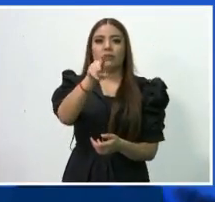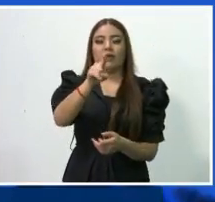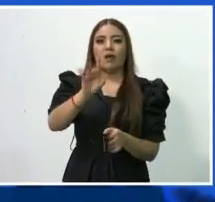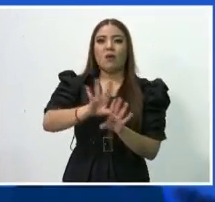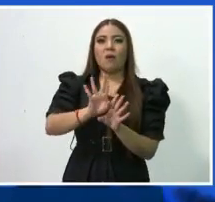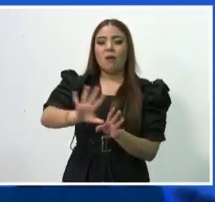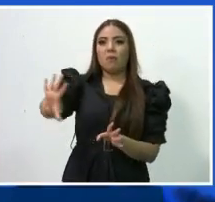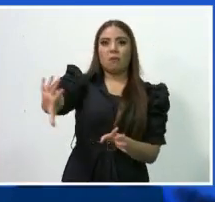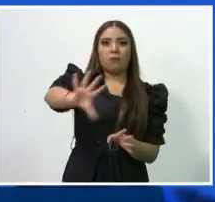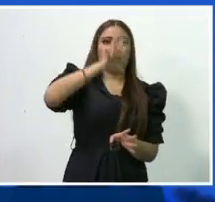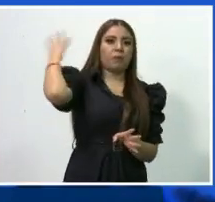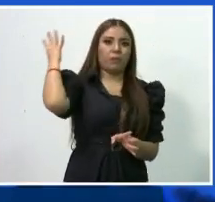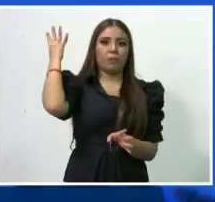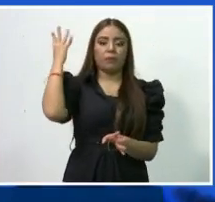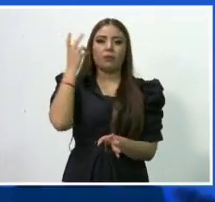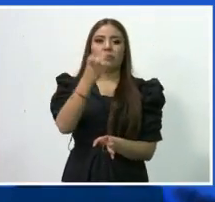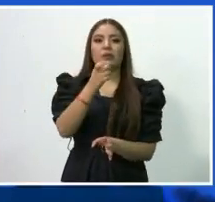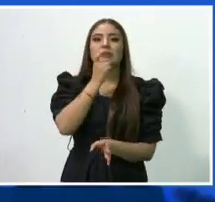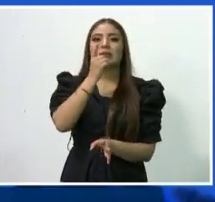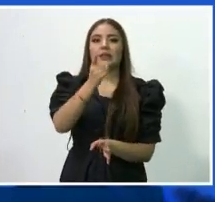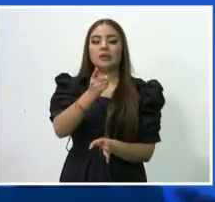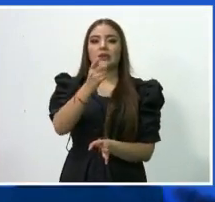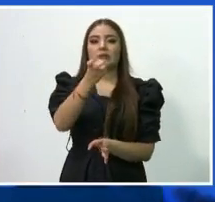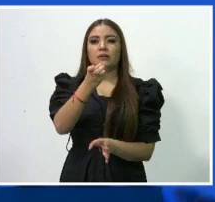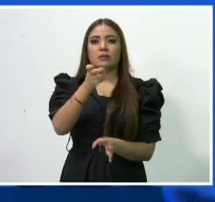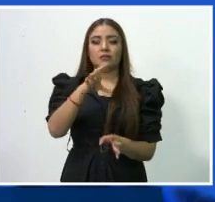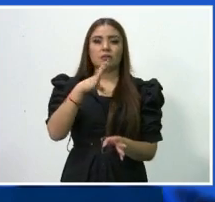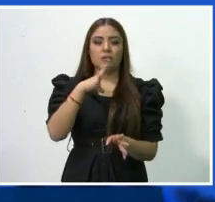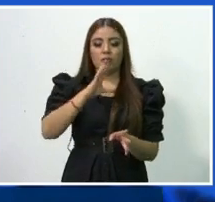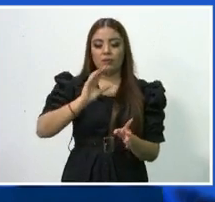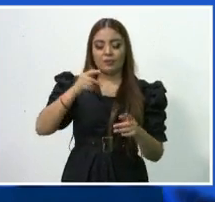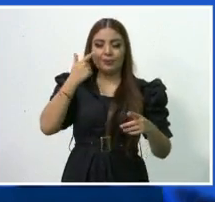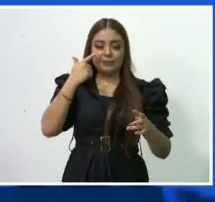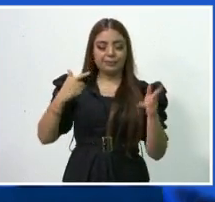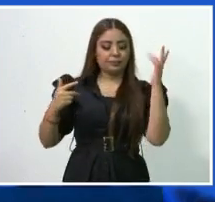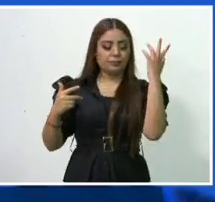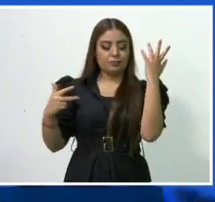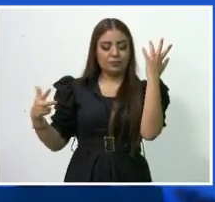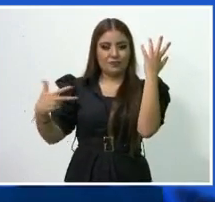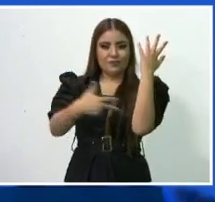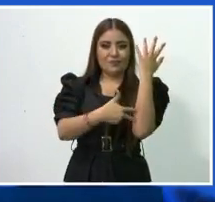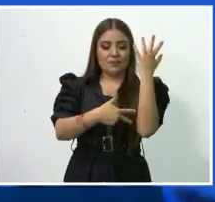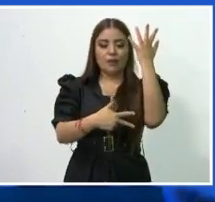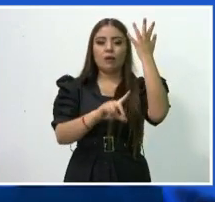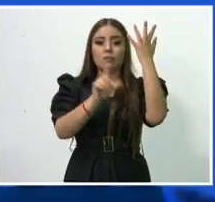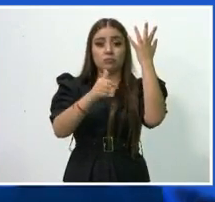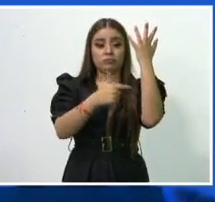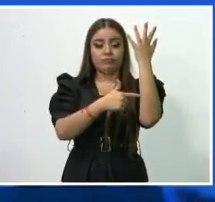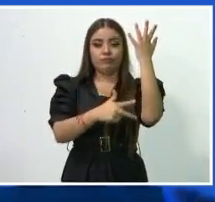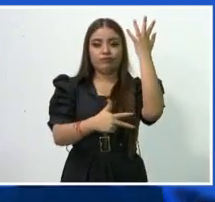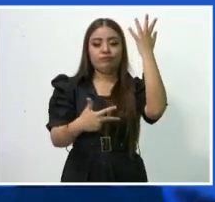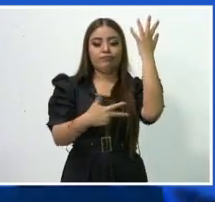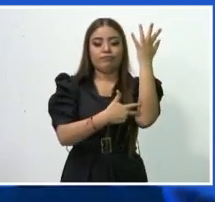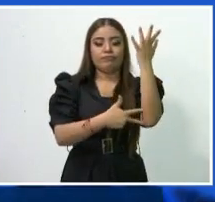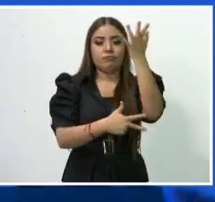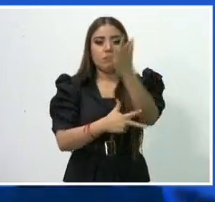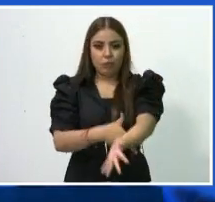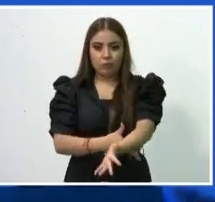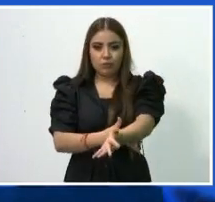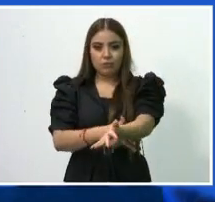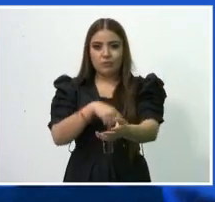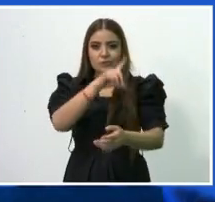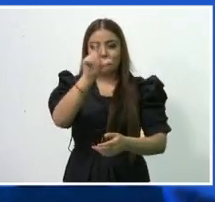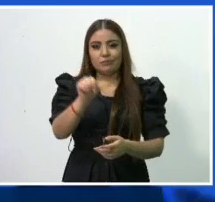exceso de velocidad esto ocasiona que choque contra un transformador que cayó encima de la camioneta posteriormente